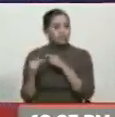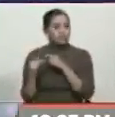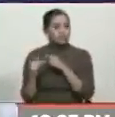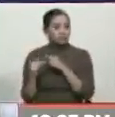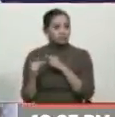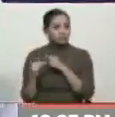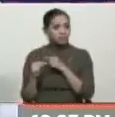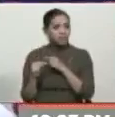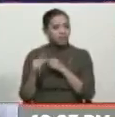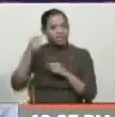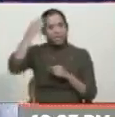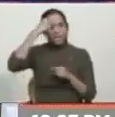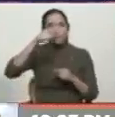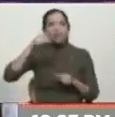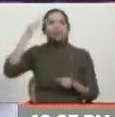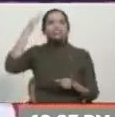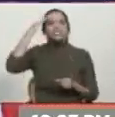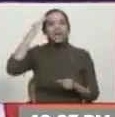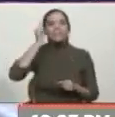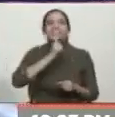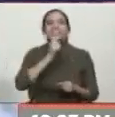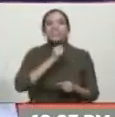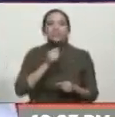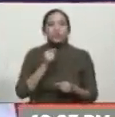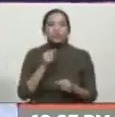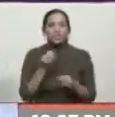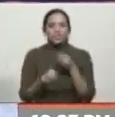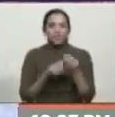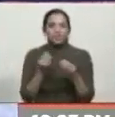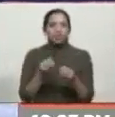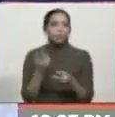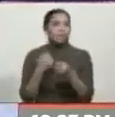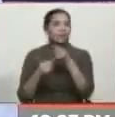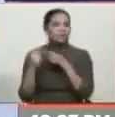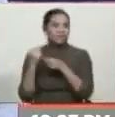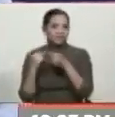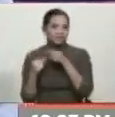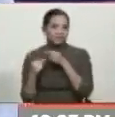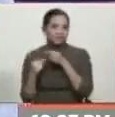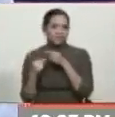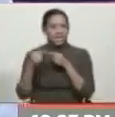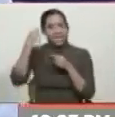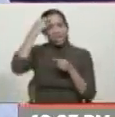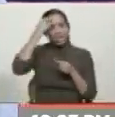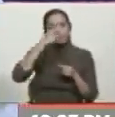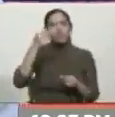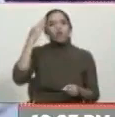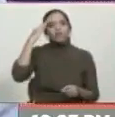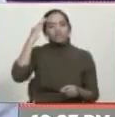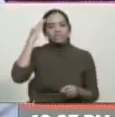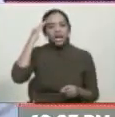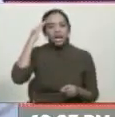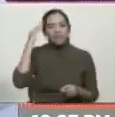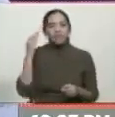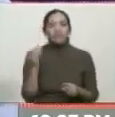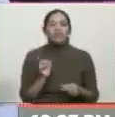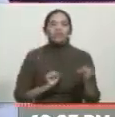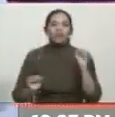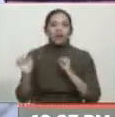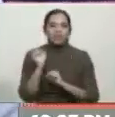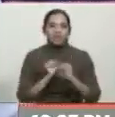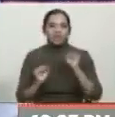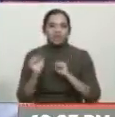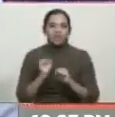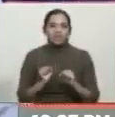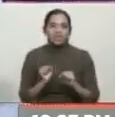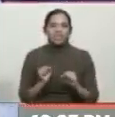Y el pueblo sabe quiénes son los que están bateando para atrás. El pueblo sabe lo que va a defender y por